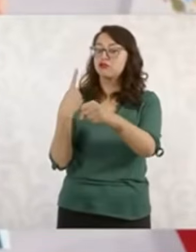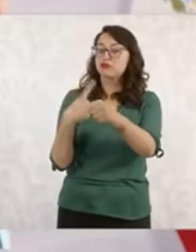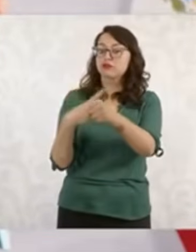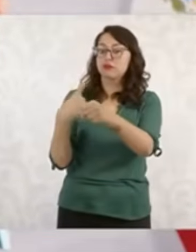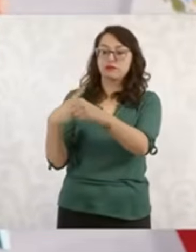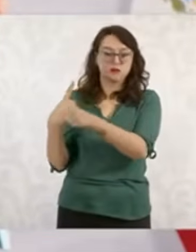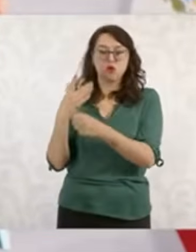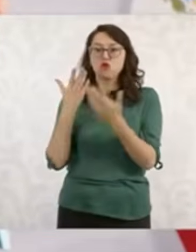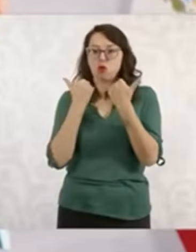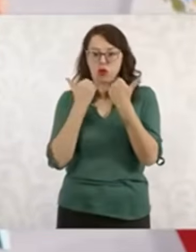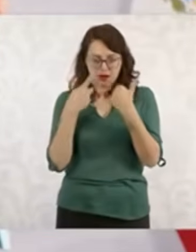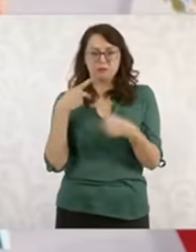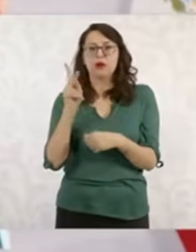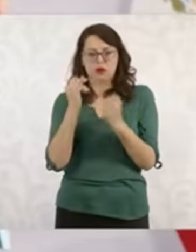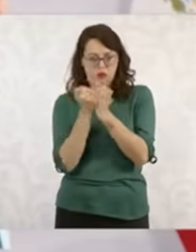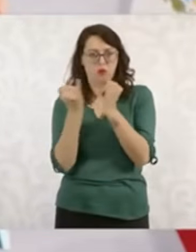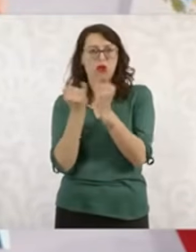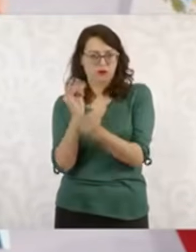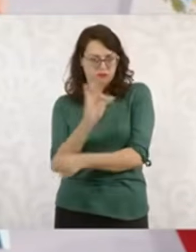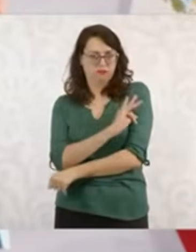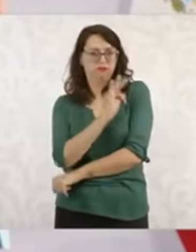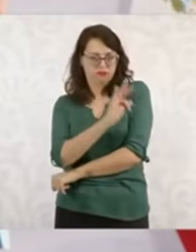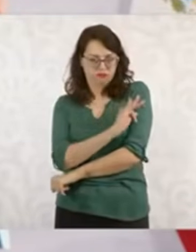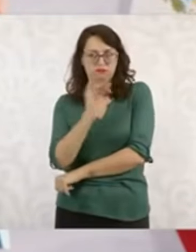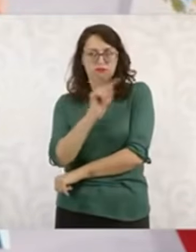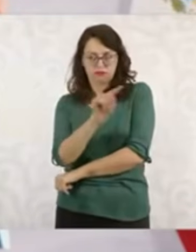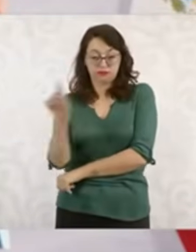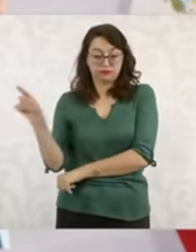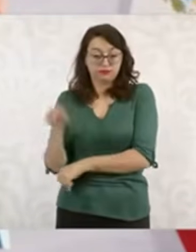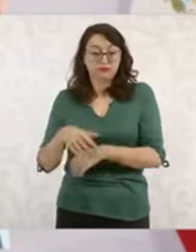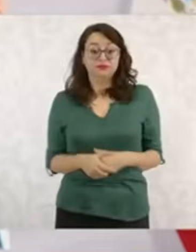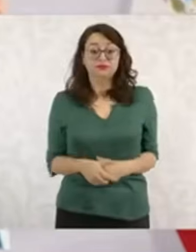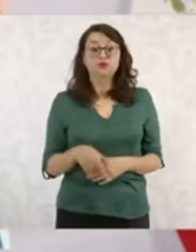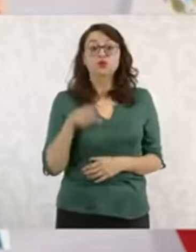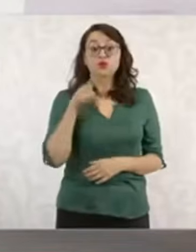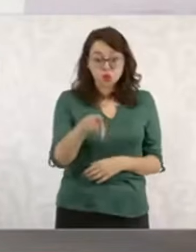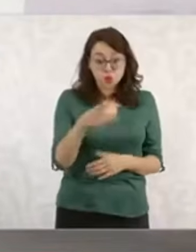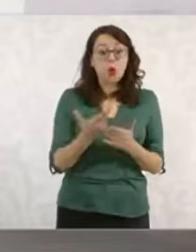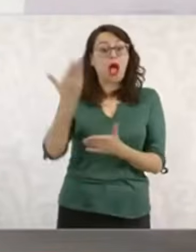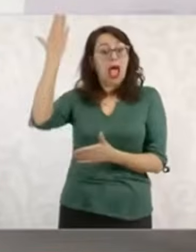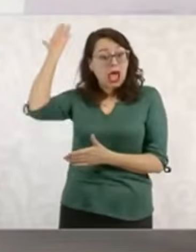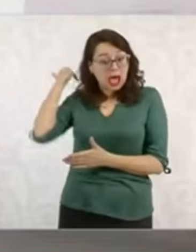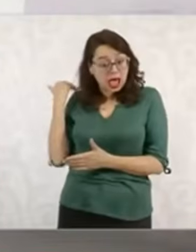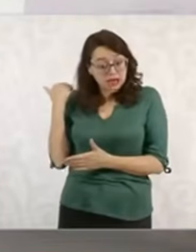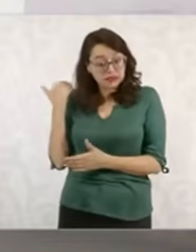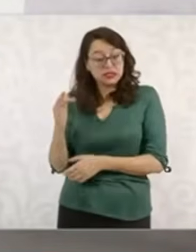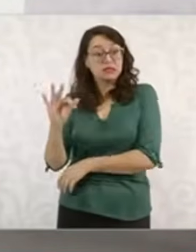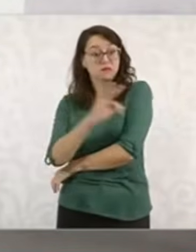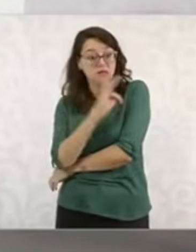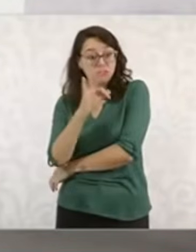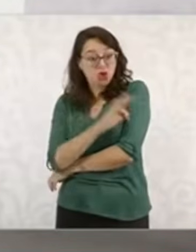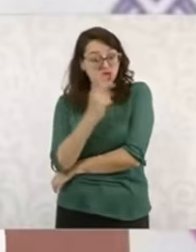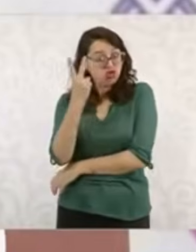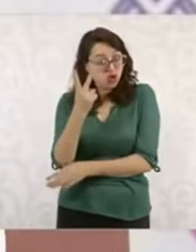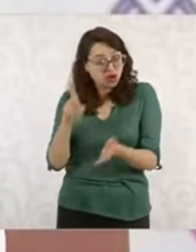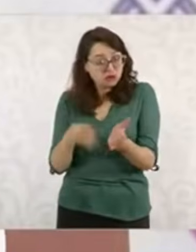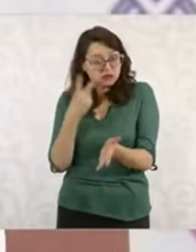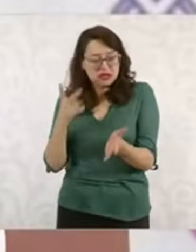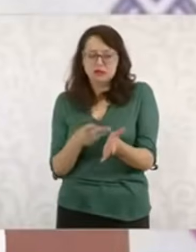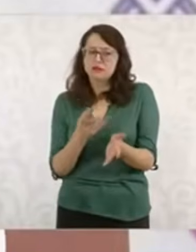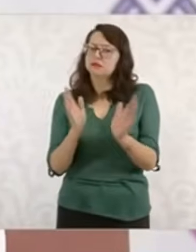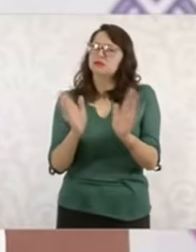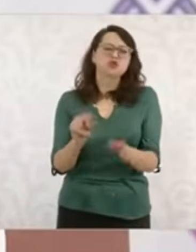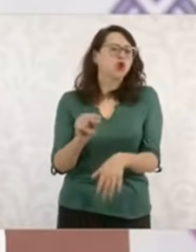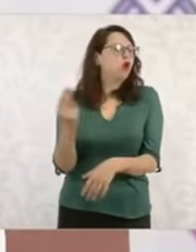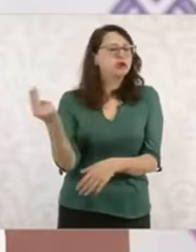país. Y recordarte nuevamente, si ya cuentas con tus 2 dosis, estás protegida, protegido y